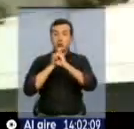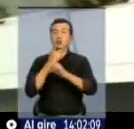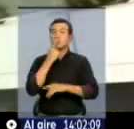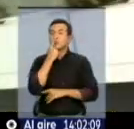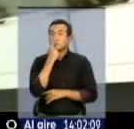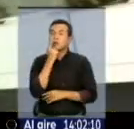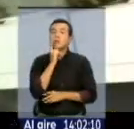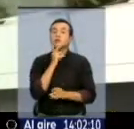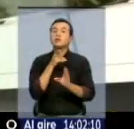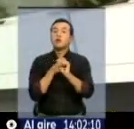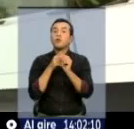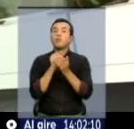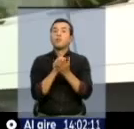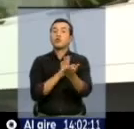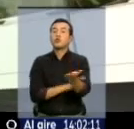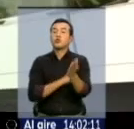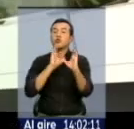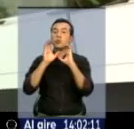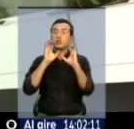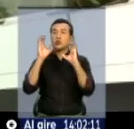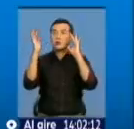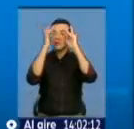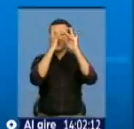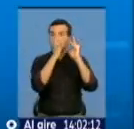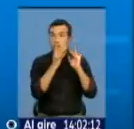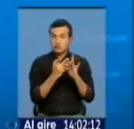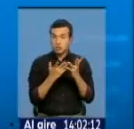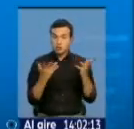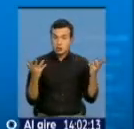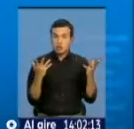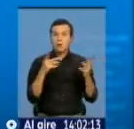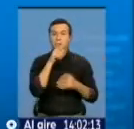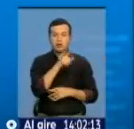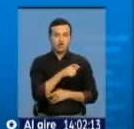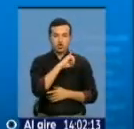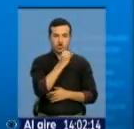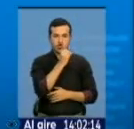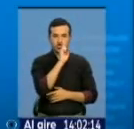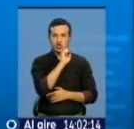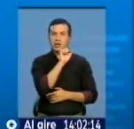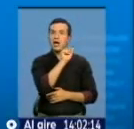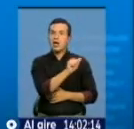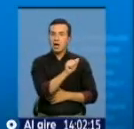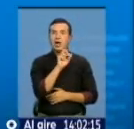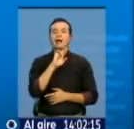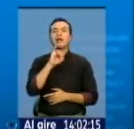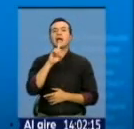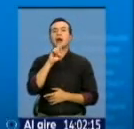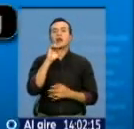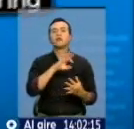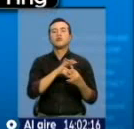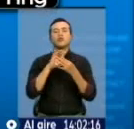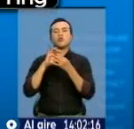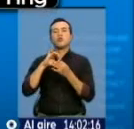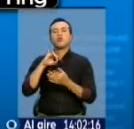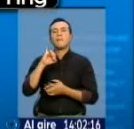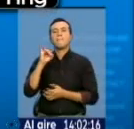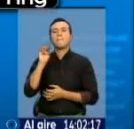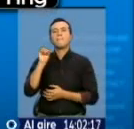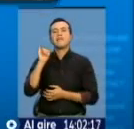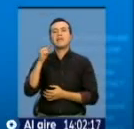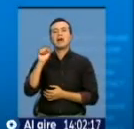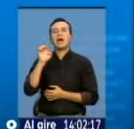interesados en participar en proyectos de comunicación satelital. Gracias a este personaje, José A., Ricardo R. conoció a Mijael Jin en 2010,